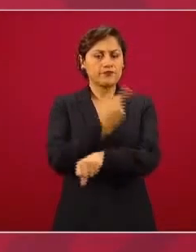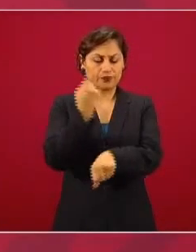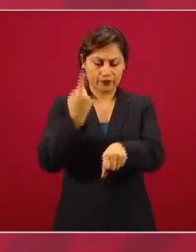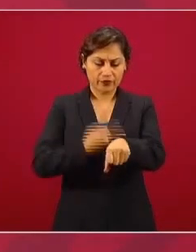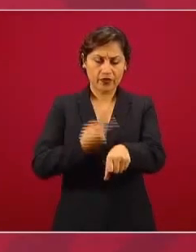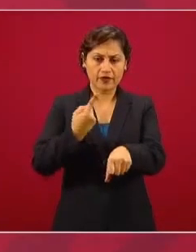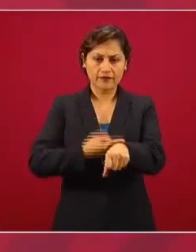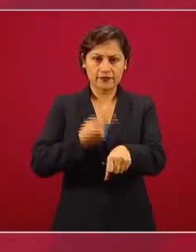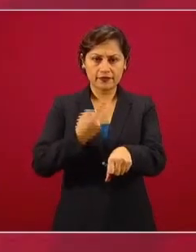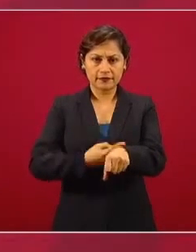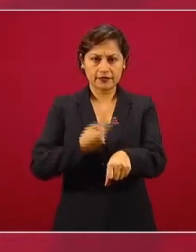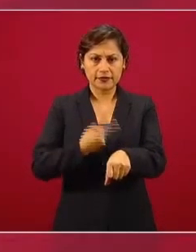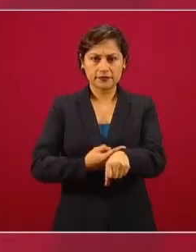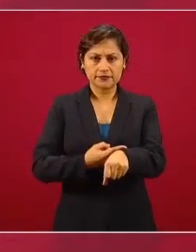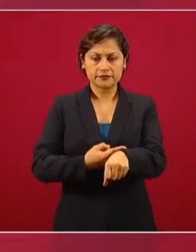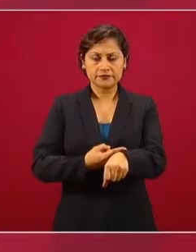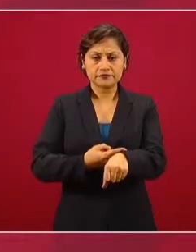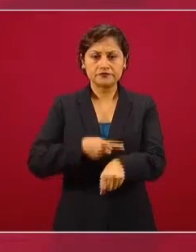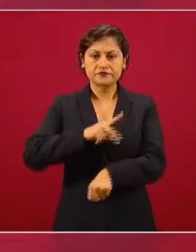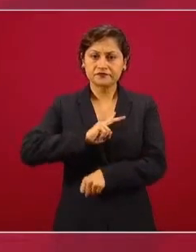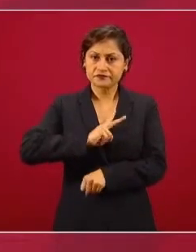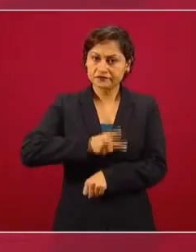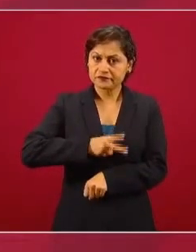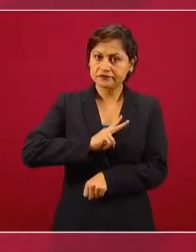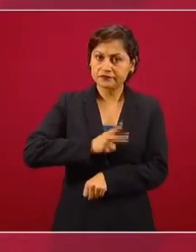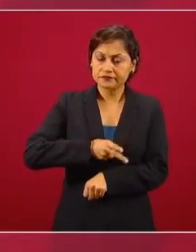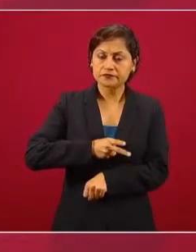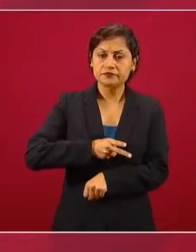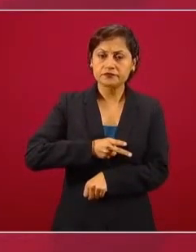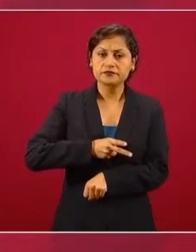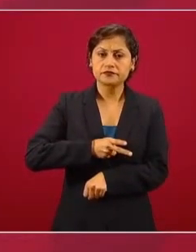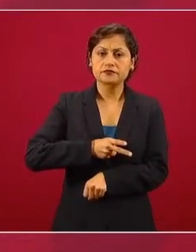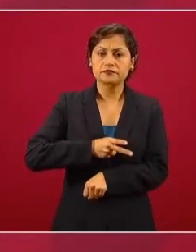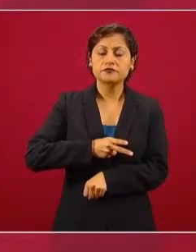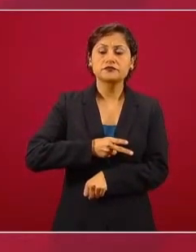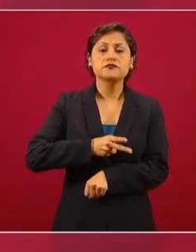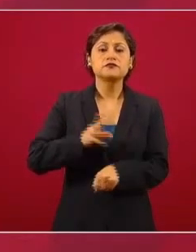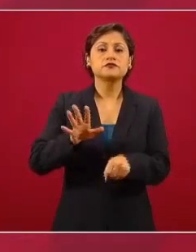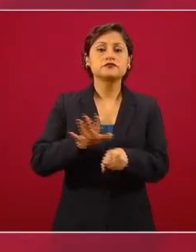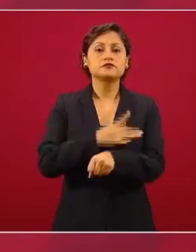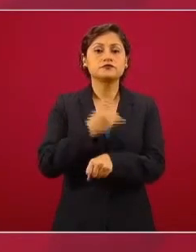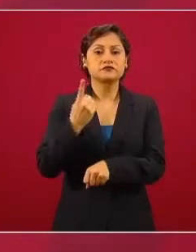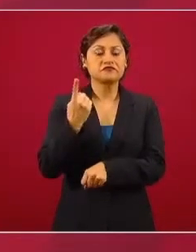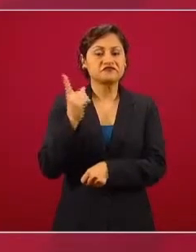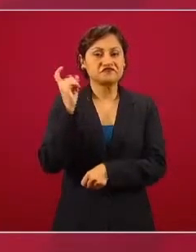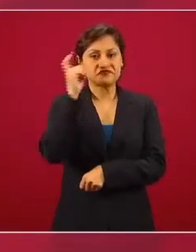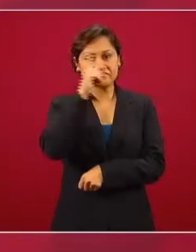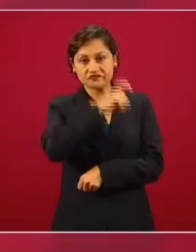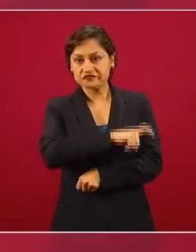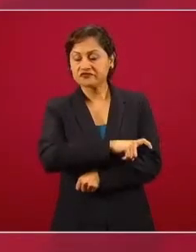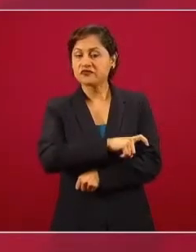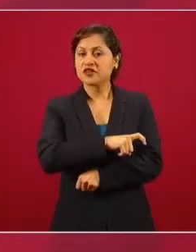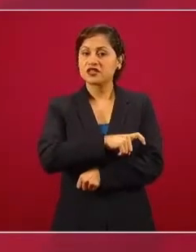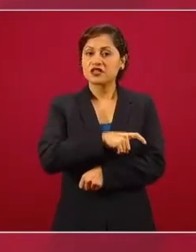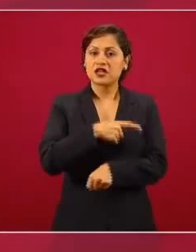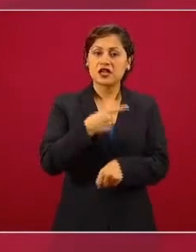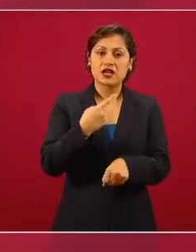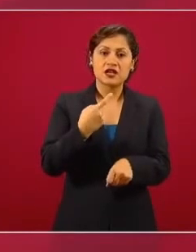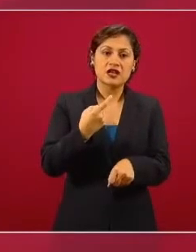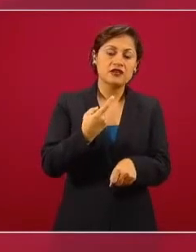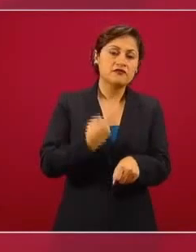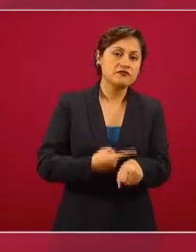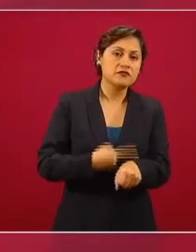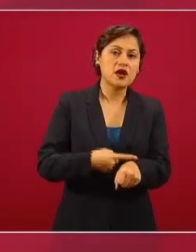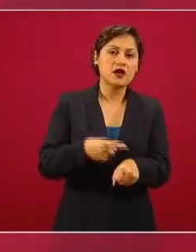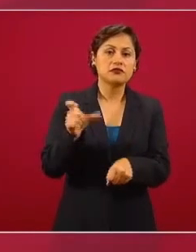mucho dolor, mucho sufrimiento. Yo aprovecho para